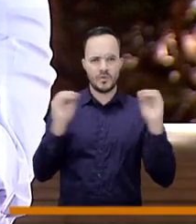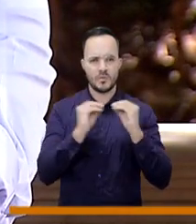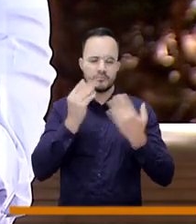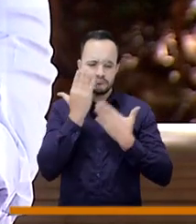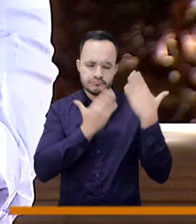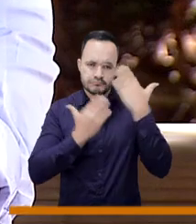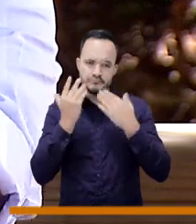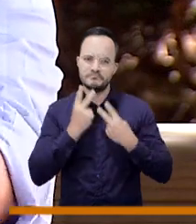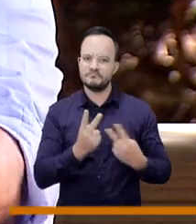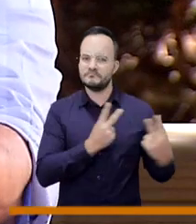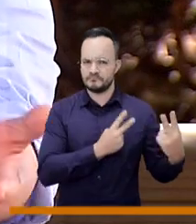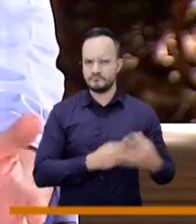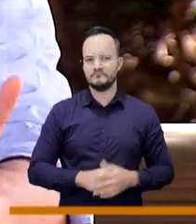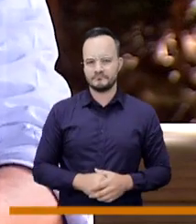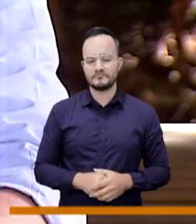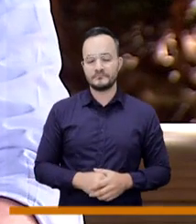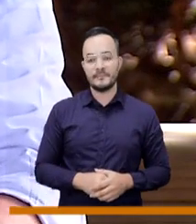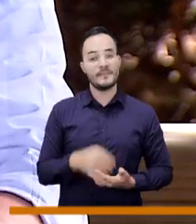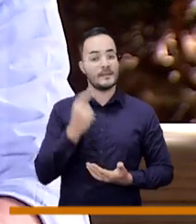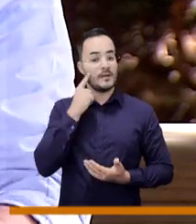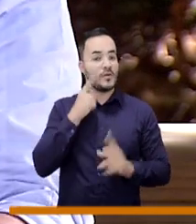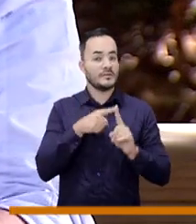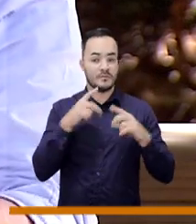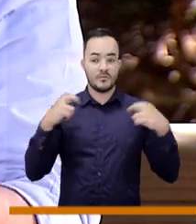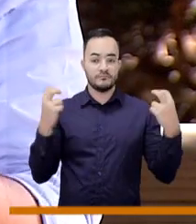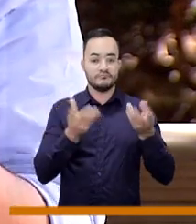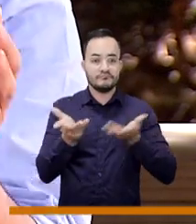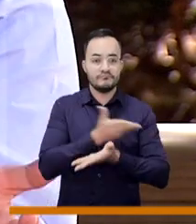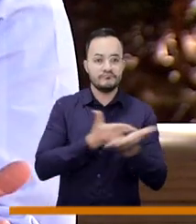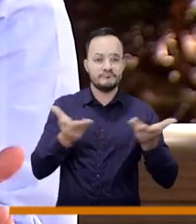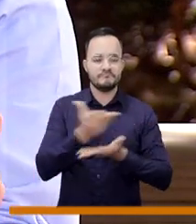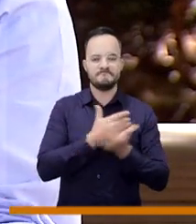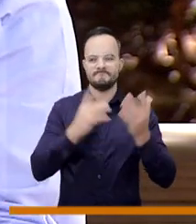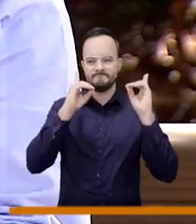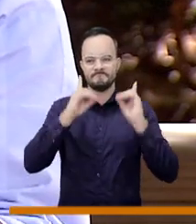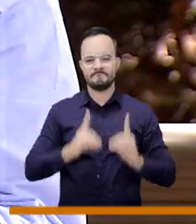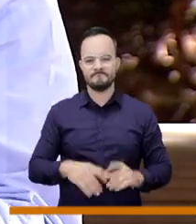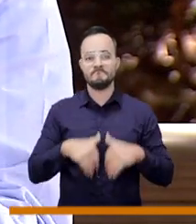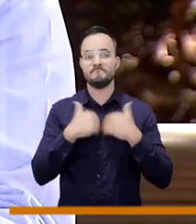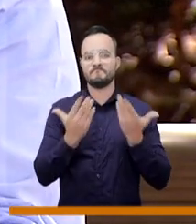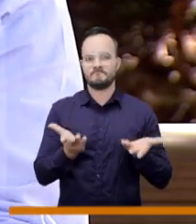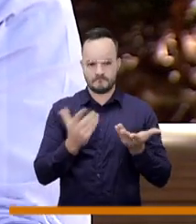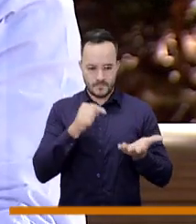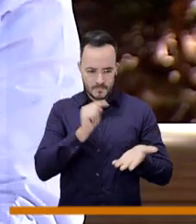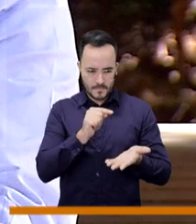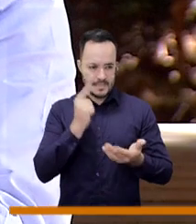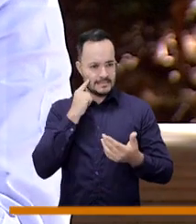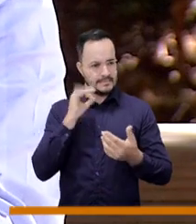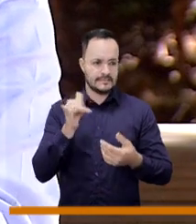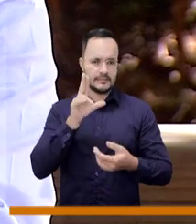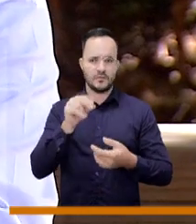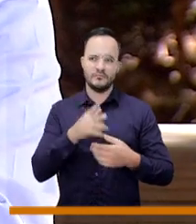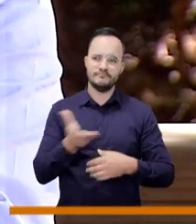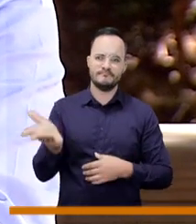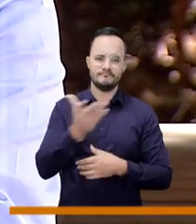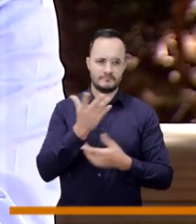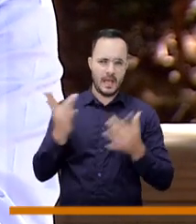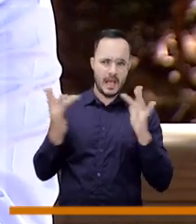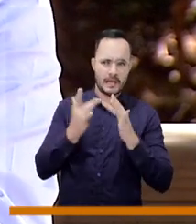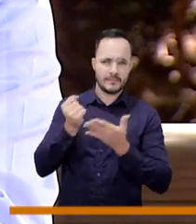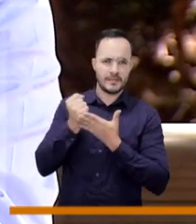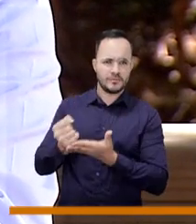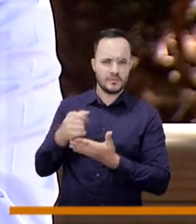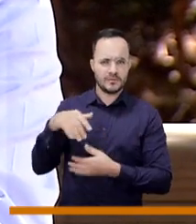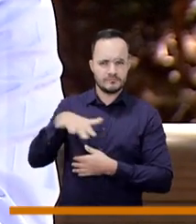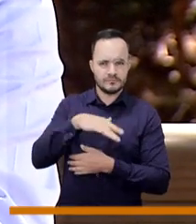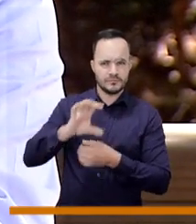proyectos de acuerdo, para tomar la decisión que debemos tomar en función de ayudarle a la ciudad en estos temas que vamos a tratar